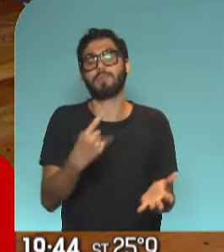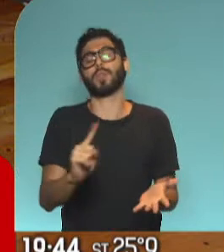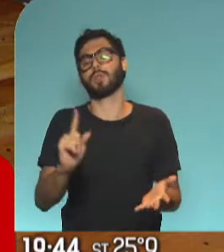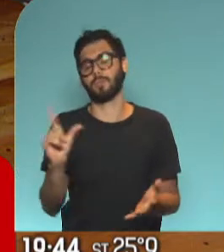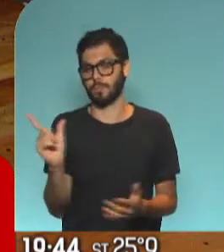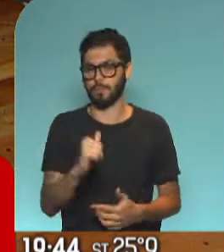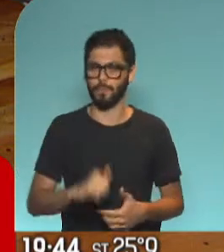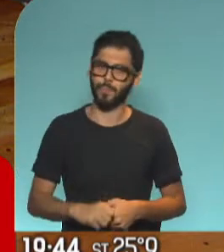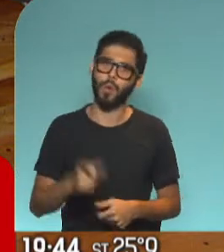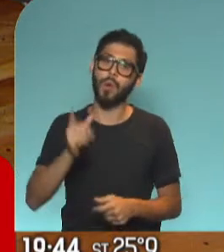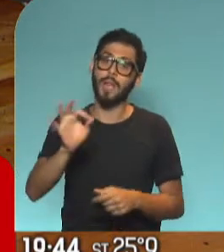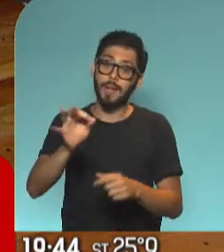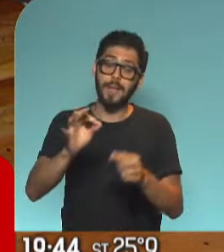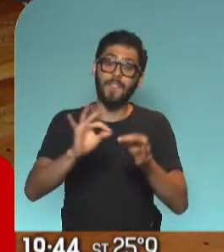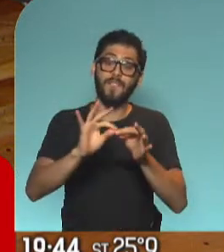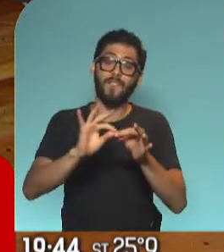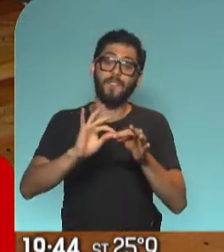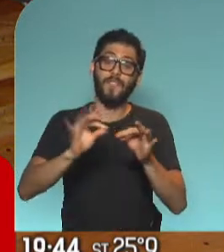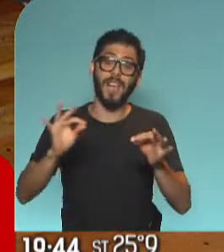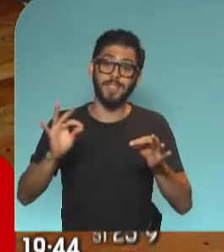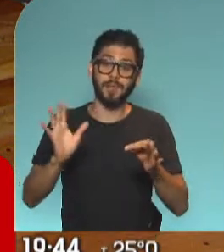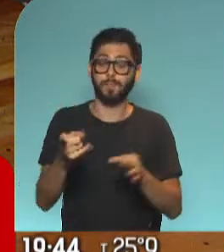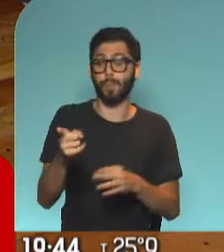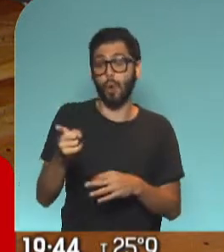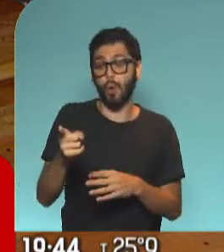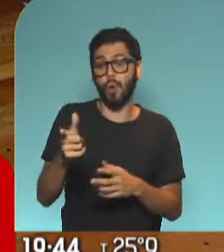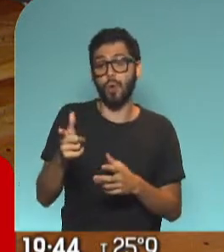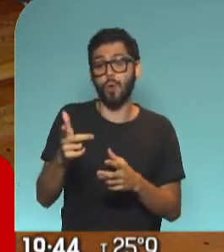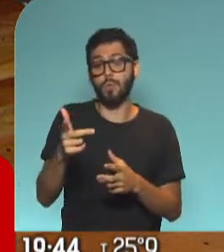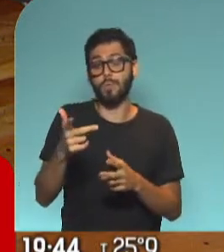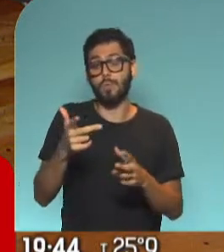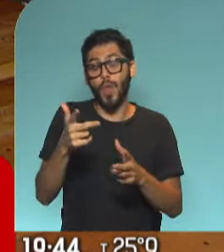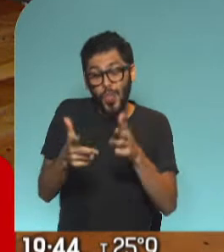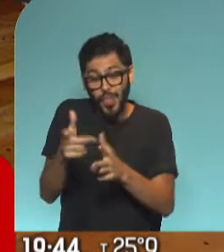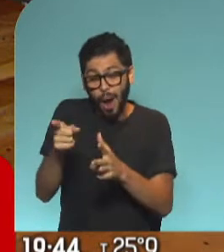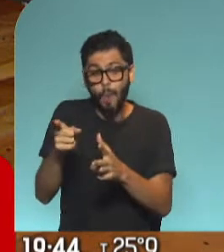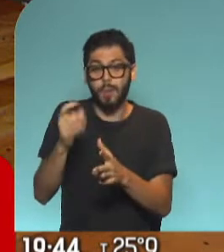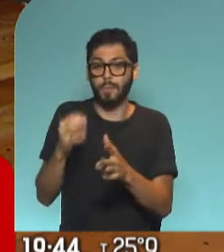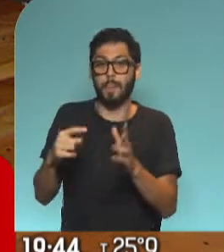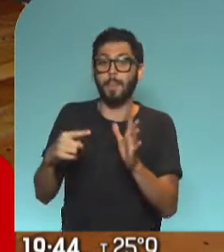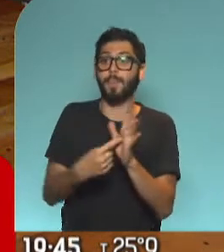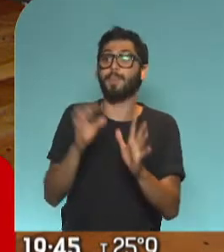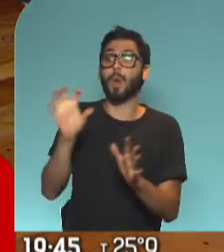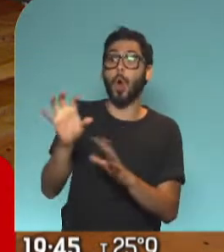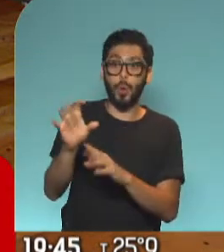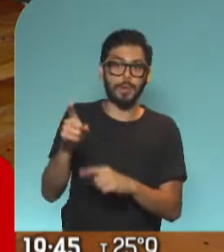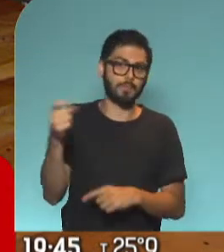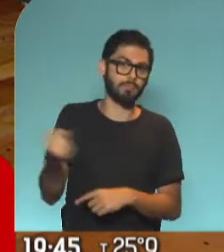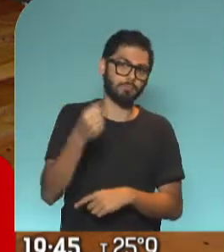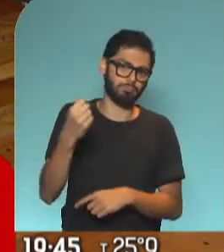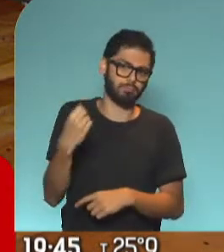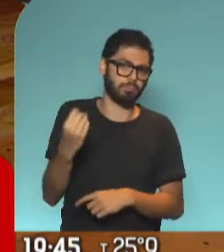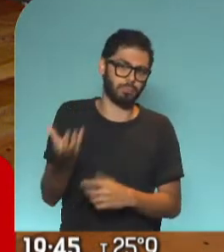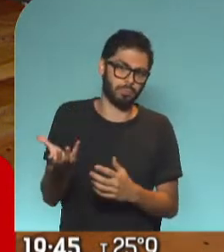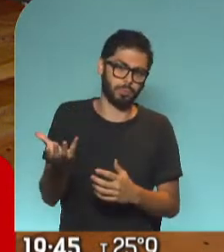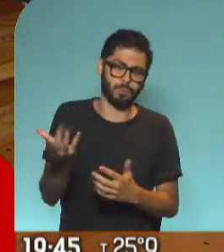incluye no solamente una gran responsabilidad por su acción, sino también por todos quienes están en la provincia de Buenos Aires, encima con